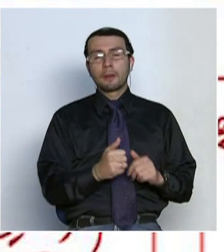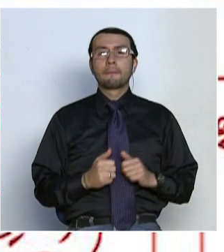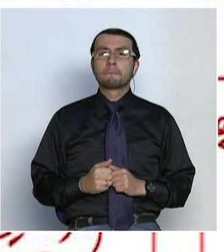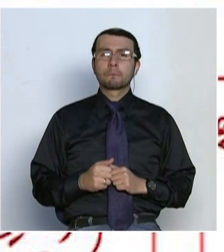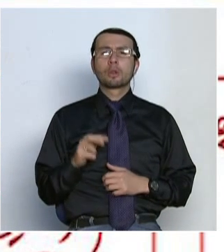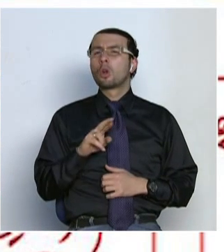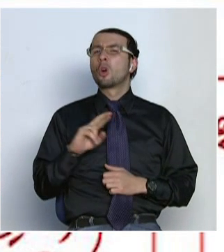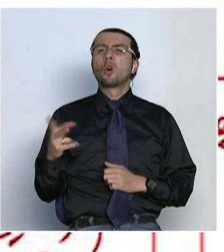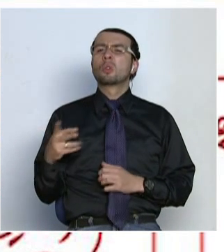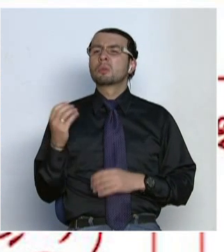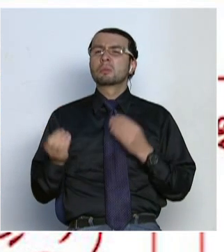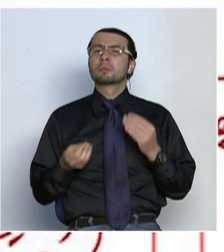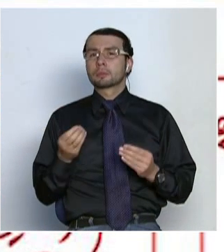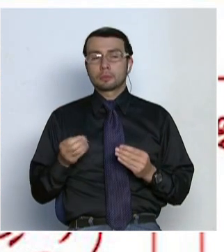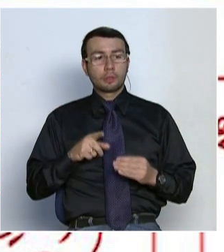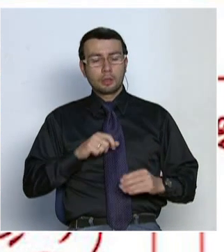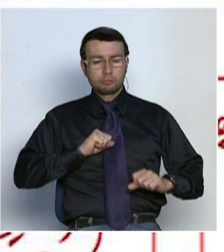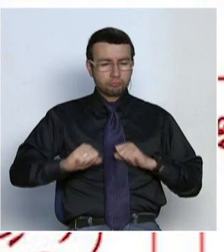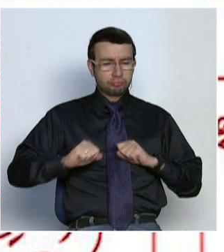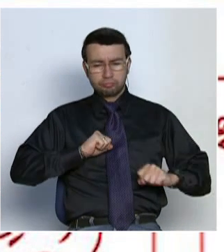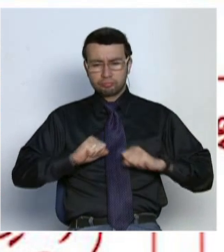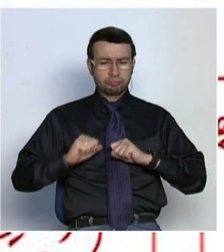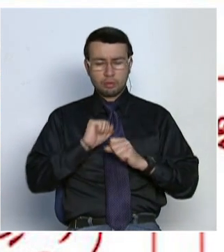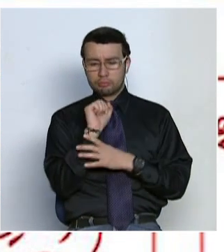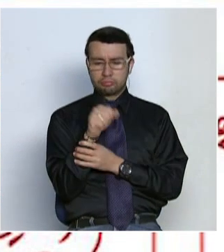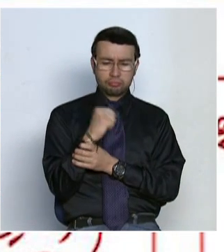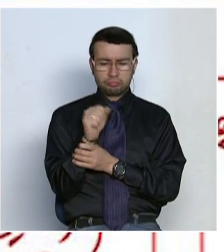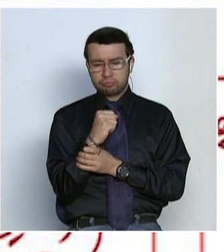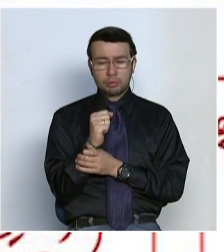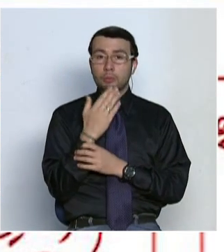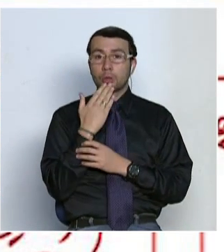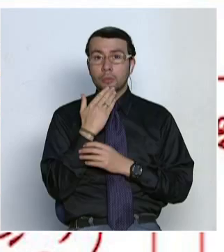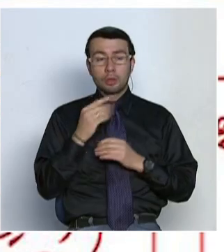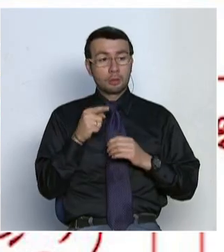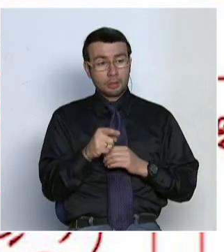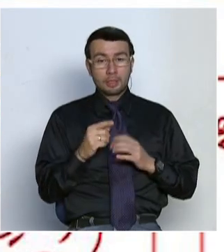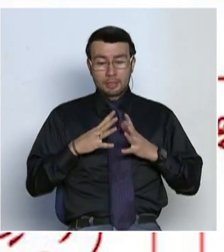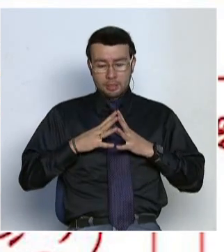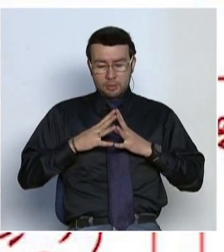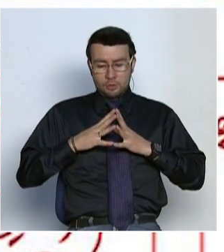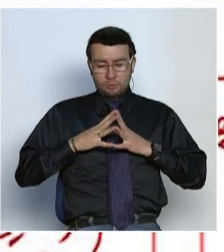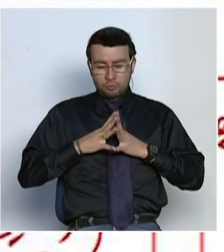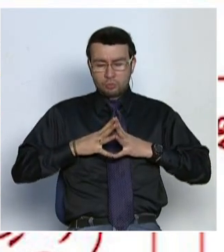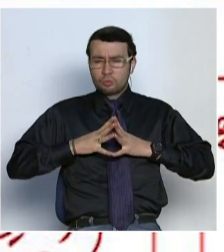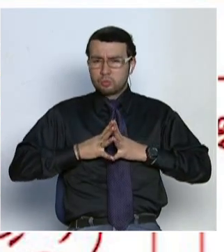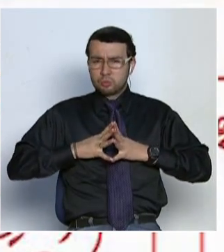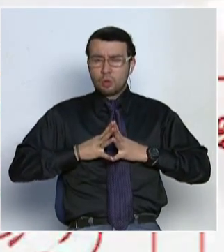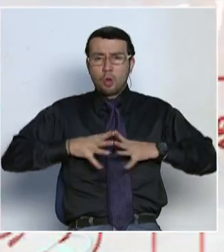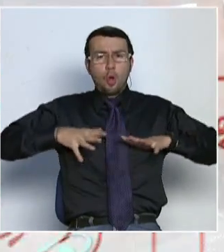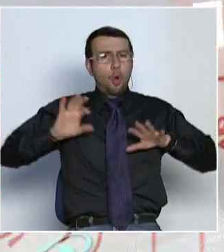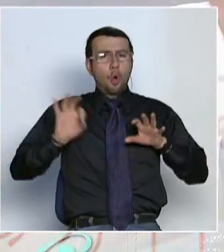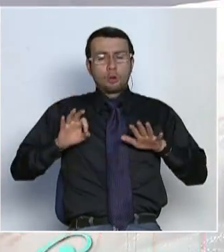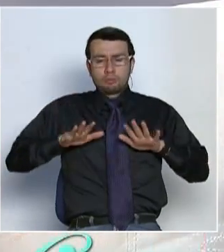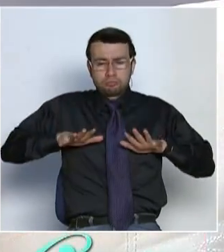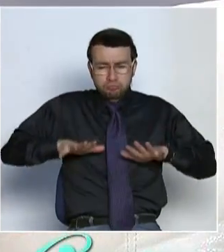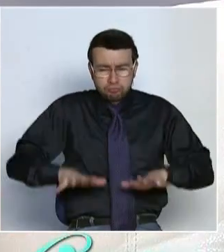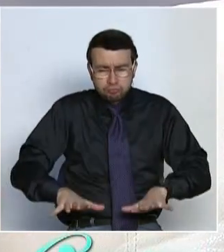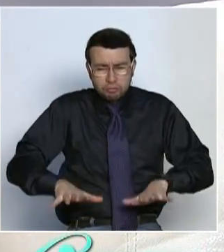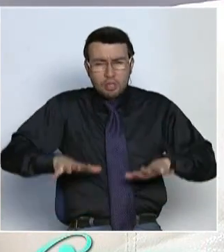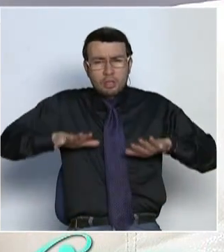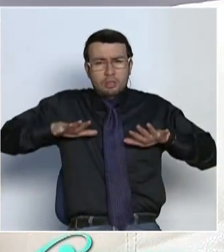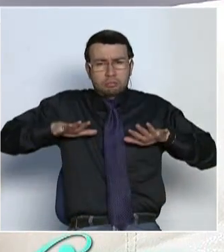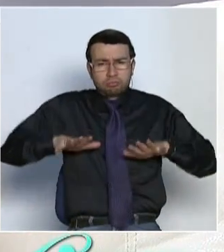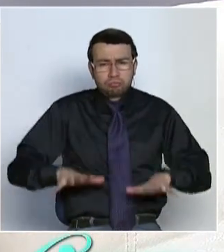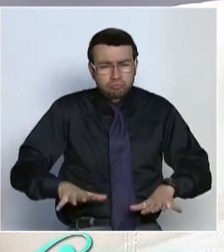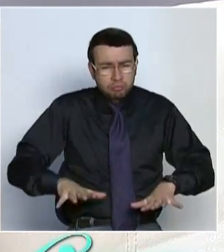otro, la actividad física. El poner la mano abierta, hacer flexiones de pecho o en la pared, porque mucha